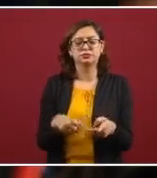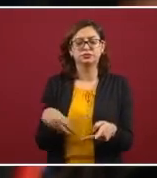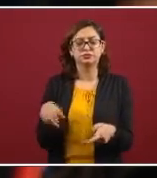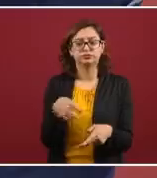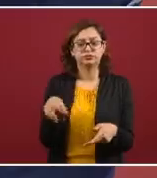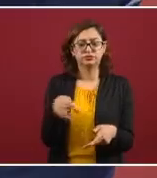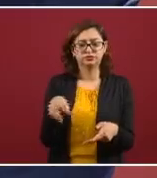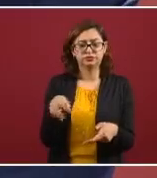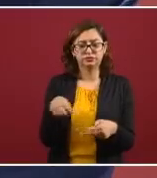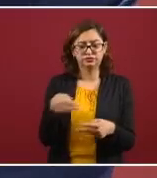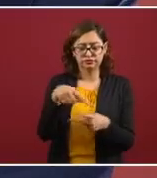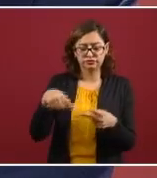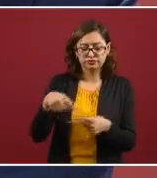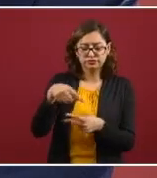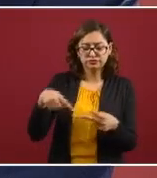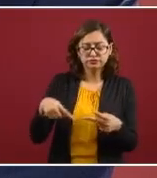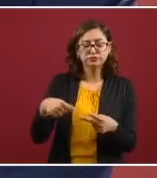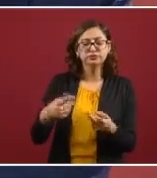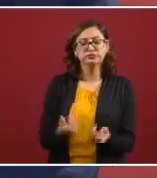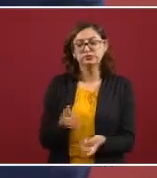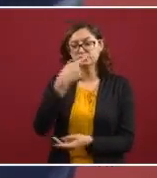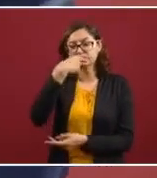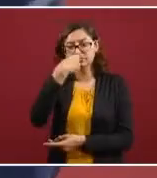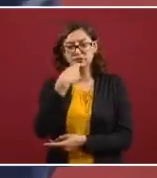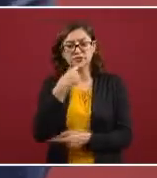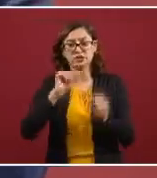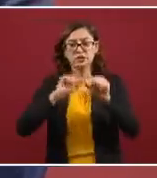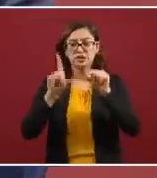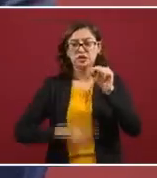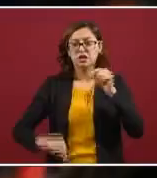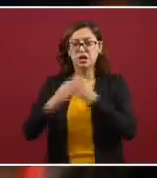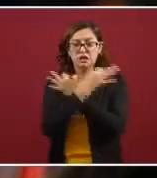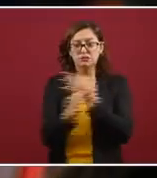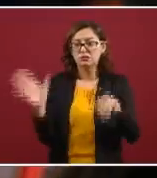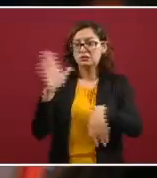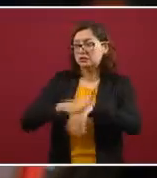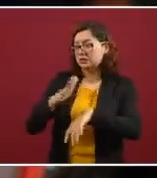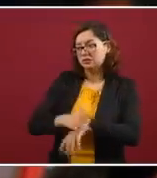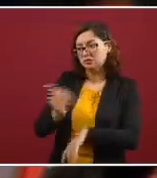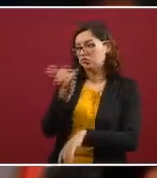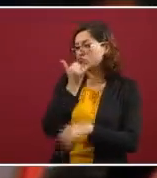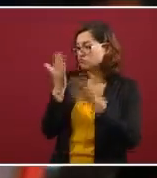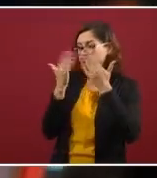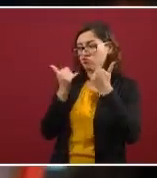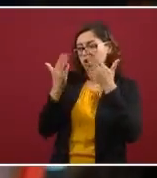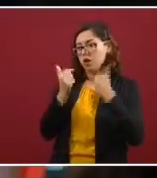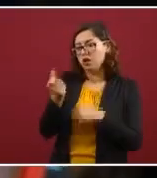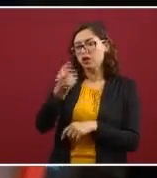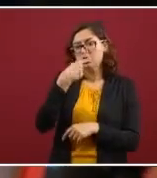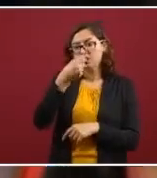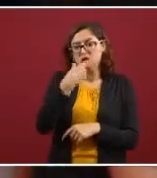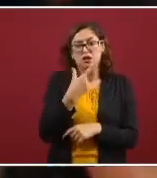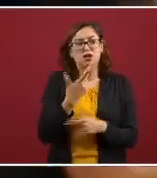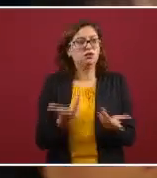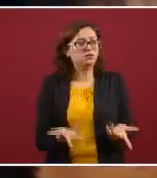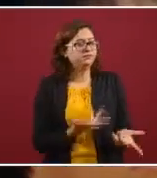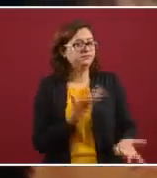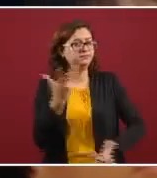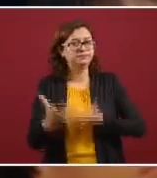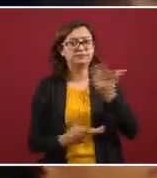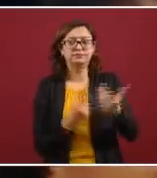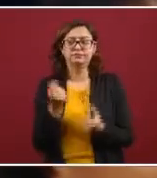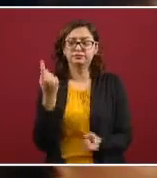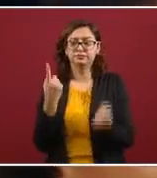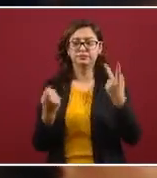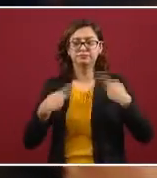Parkinson. Se les ha dicho que hay desabasto a nivel nacional y algunos ya pues optaron por rentar viviendas